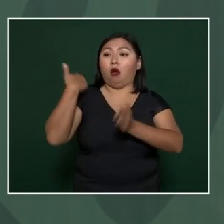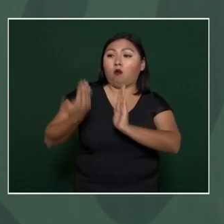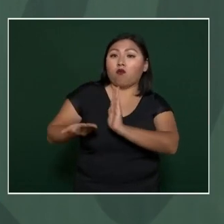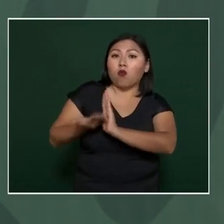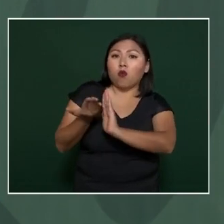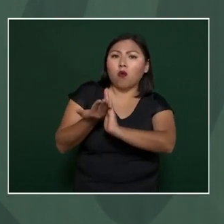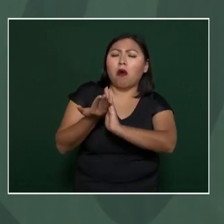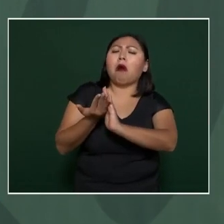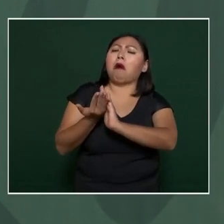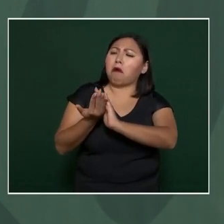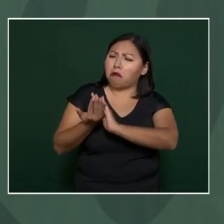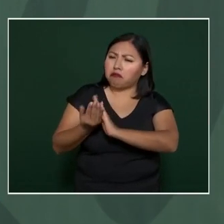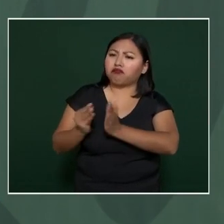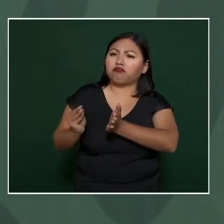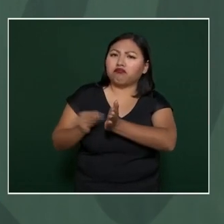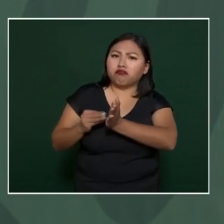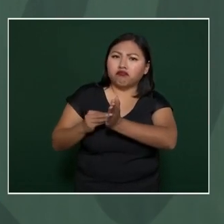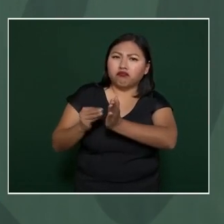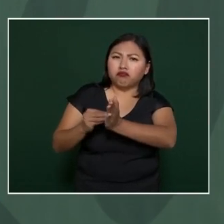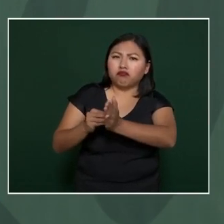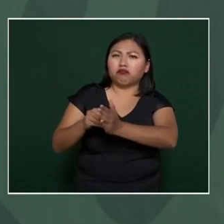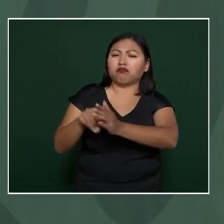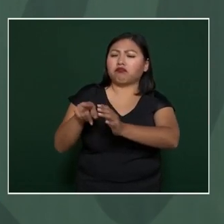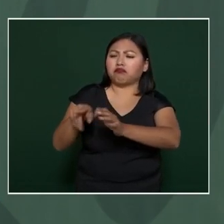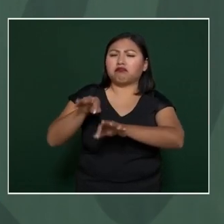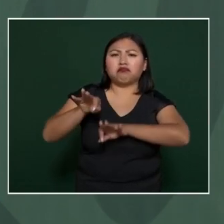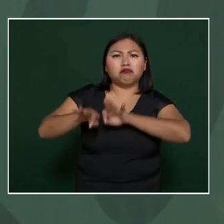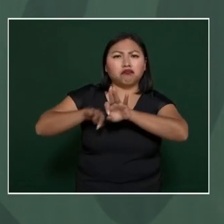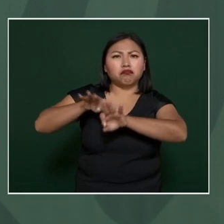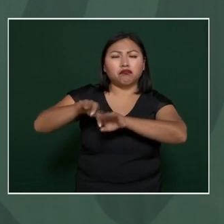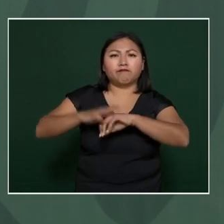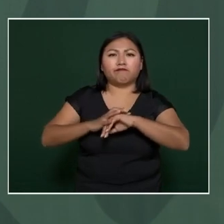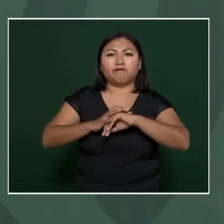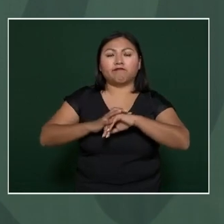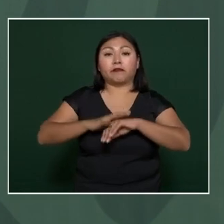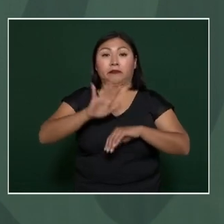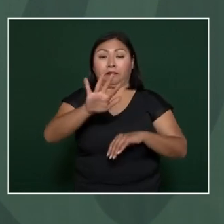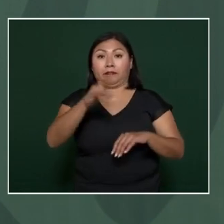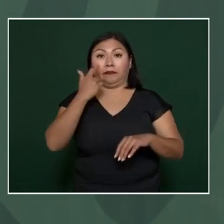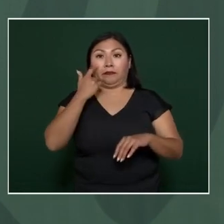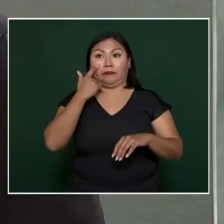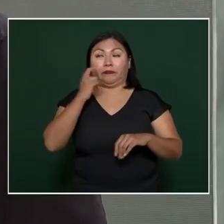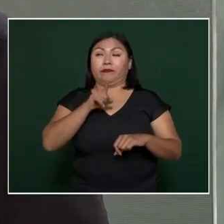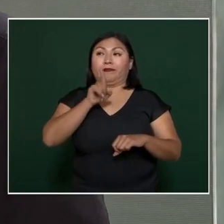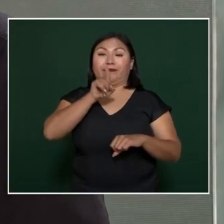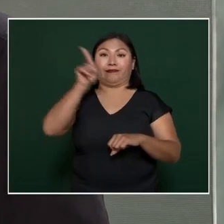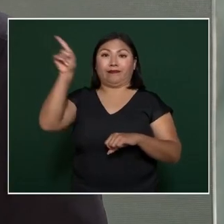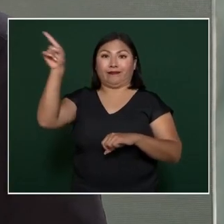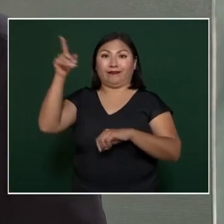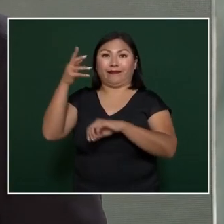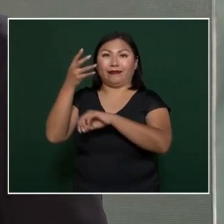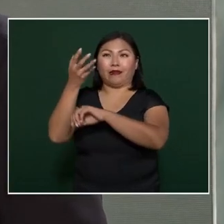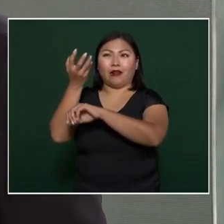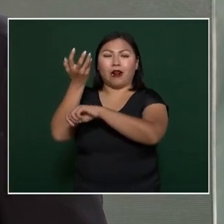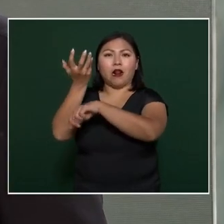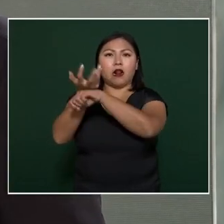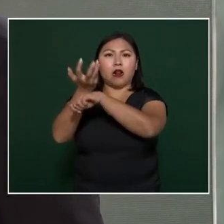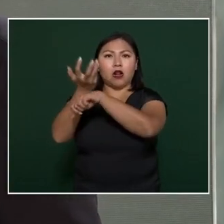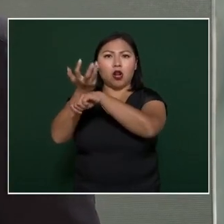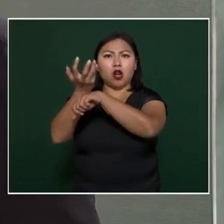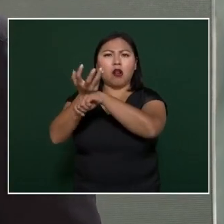los estadounidenses dicen que para que no vuelva a cerrarse la planta